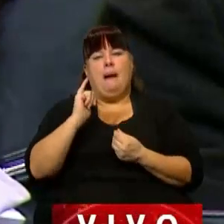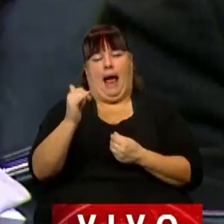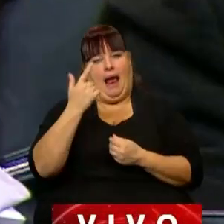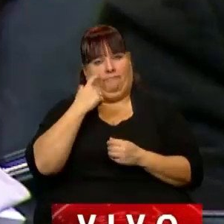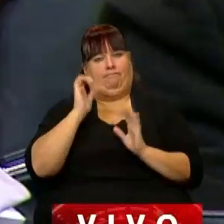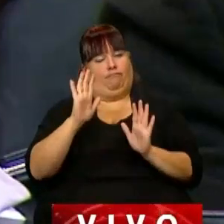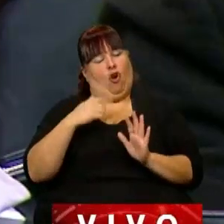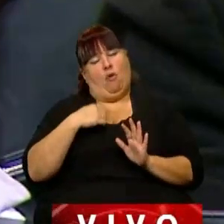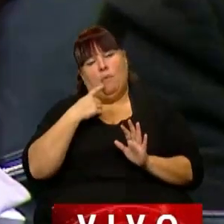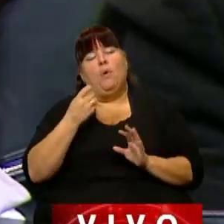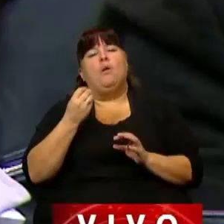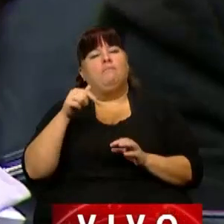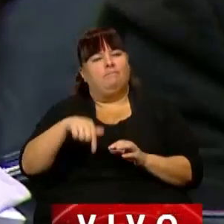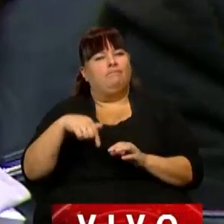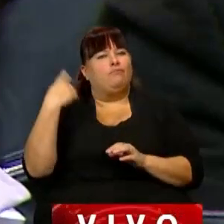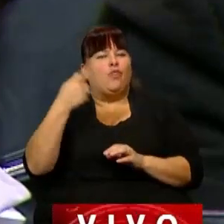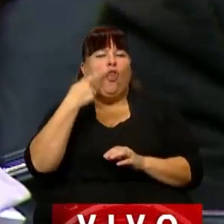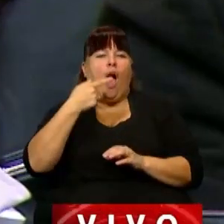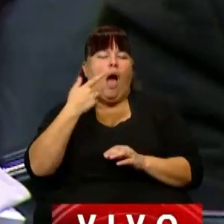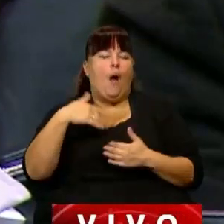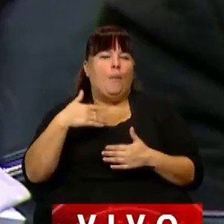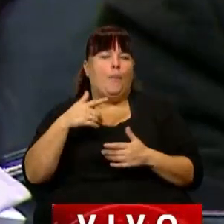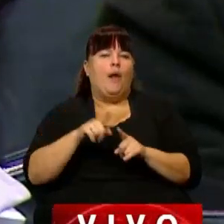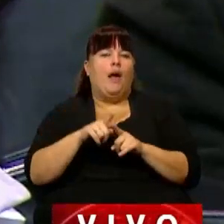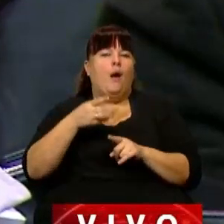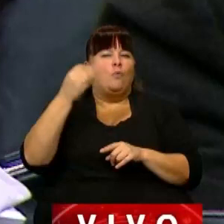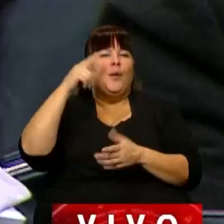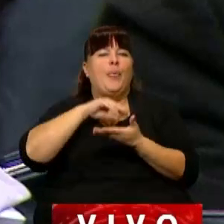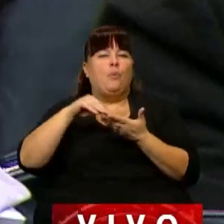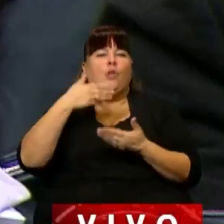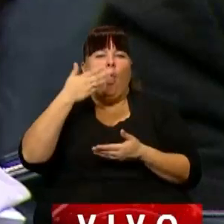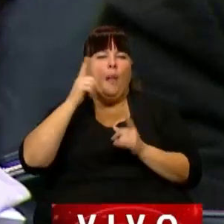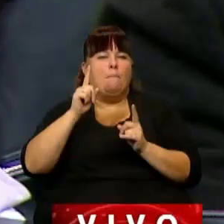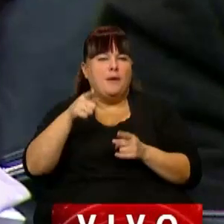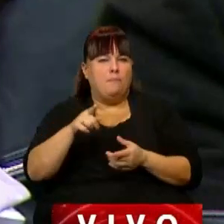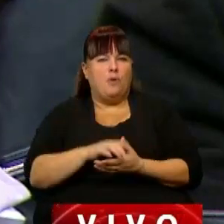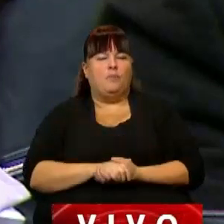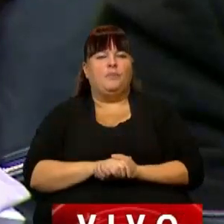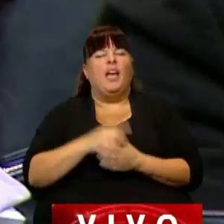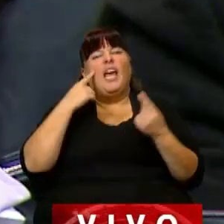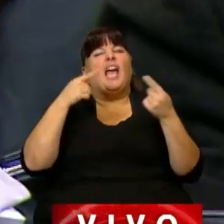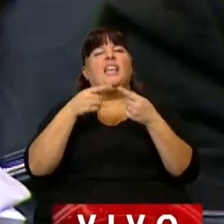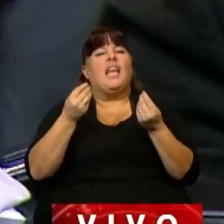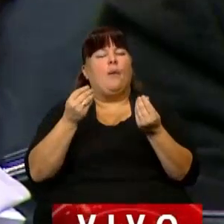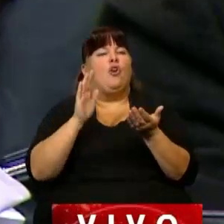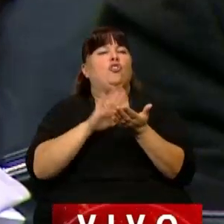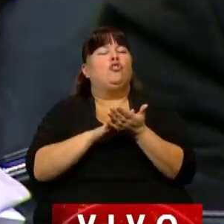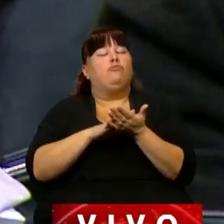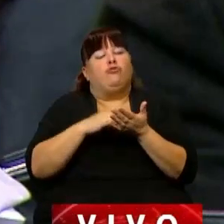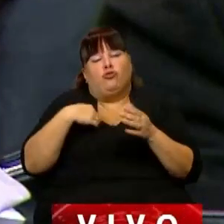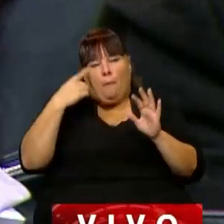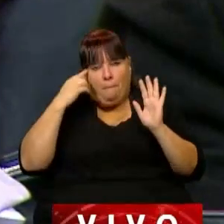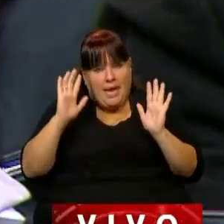advertir, o advierto, algo que aquí se ha comentado, han comentado varios diputados, y que tiene que ver con que creo